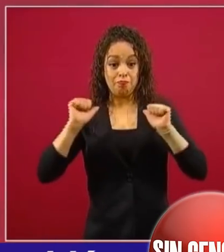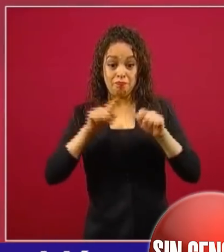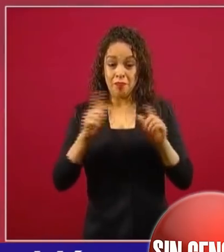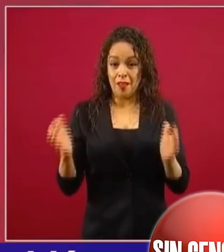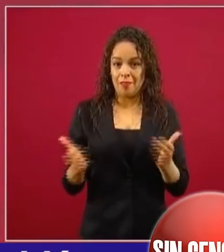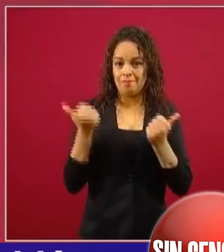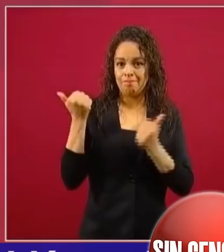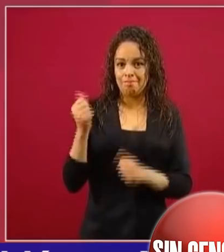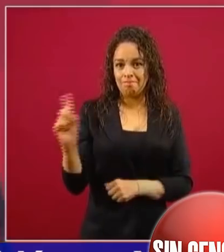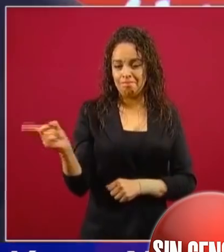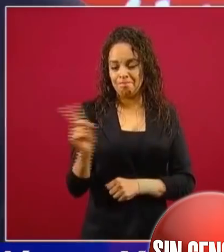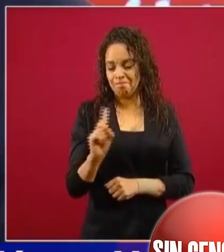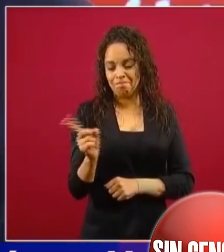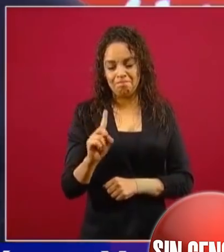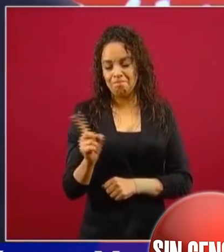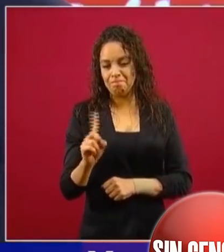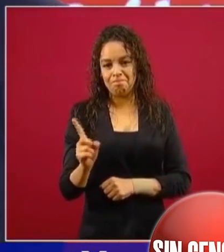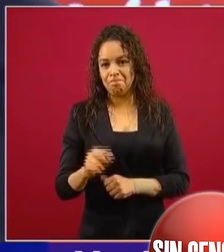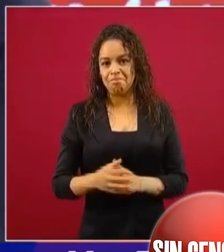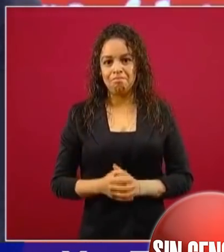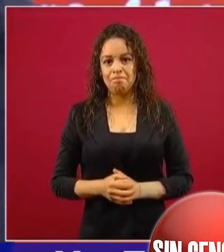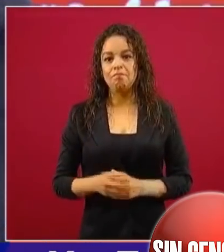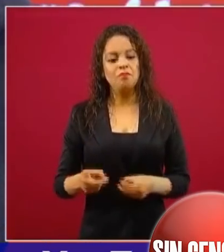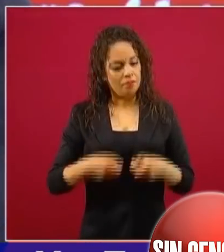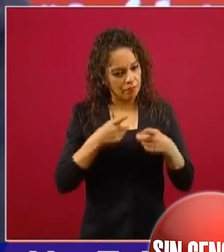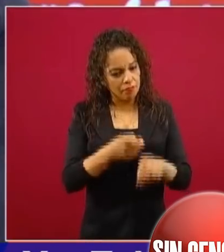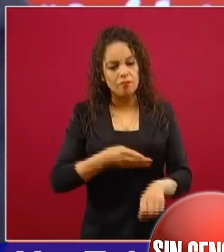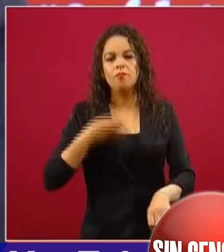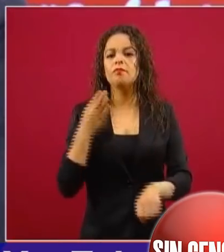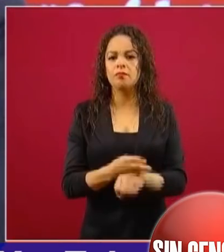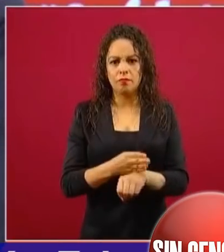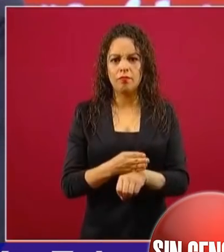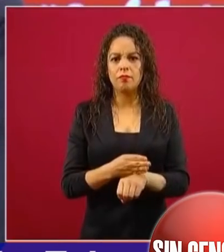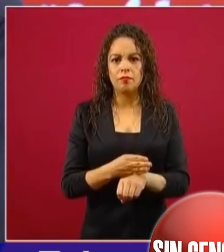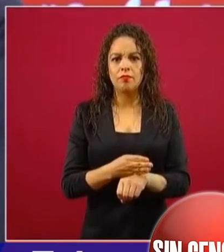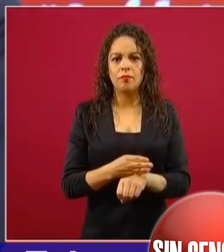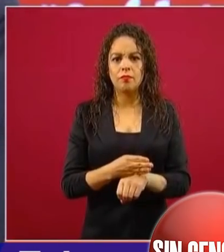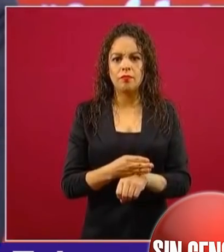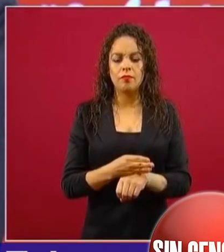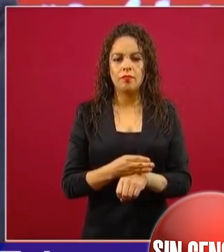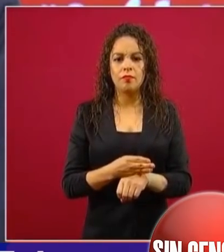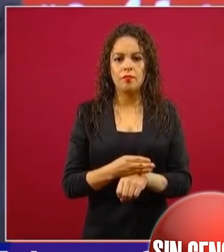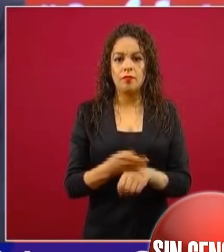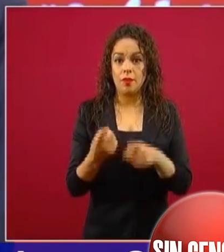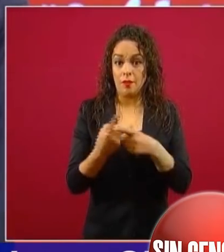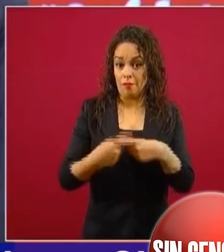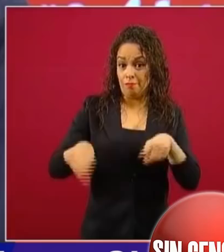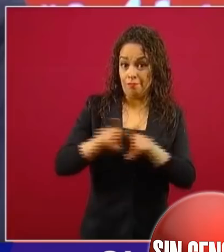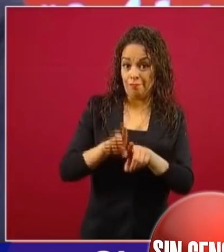No somos iguales a los gobiernos de antes.